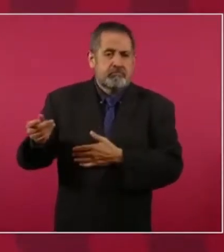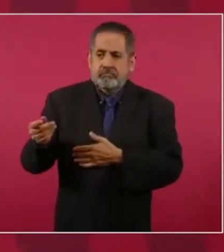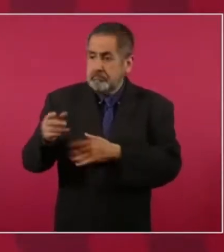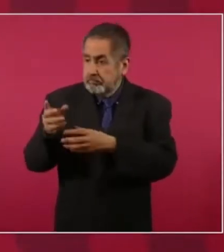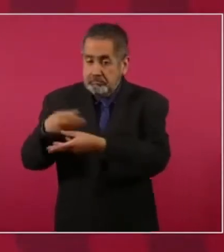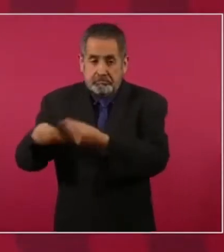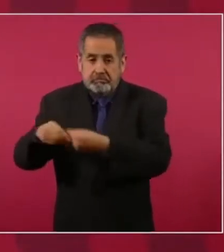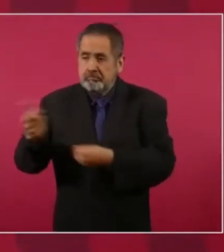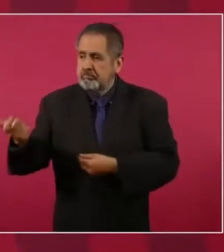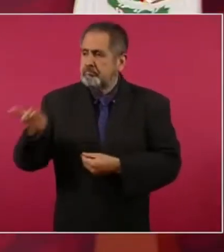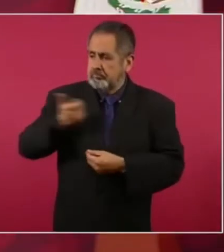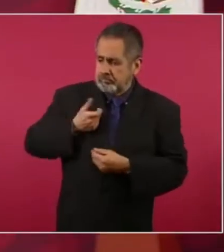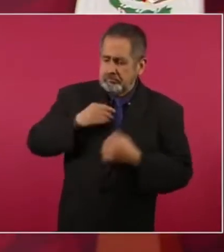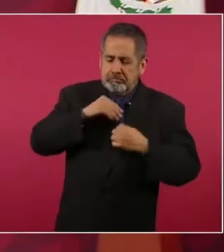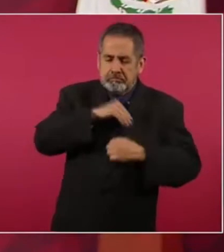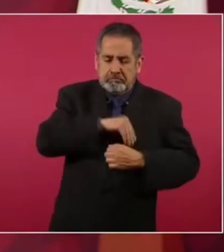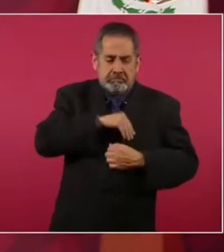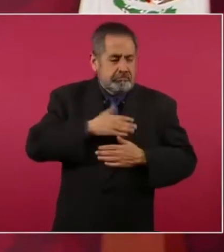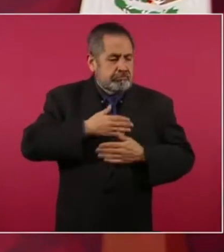gastos,